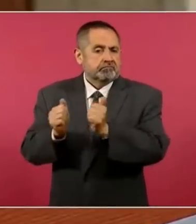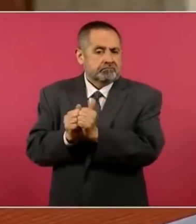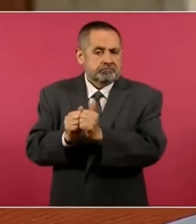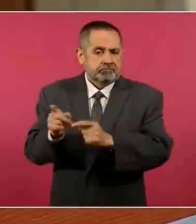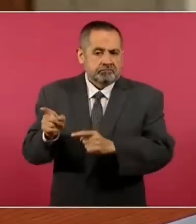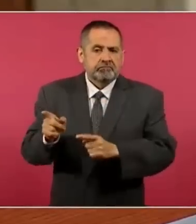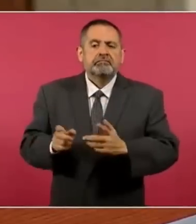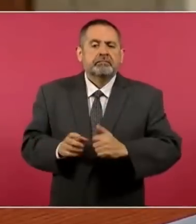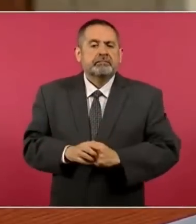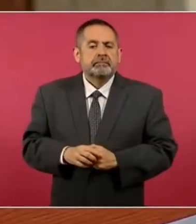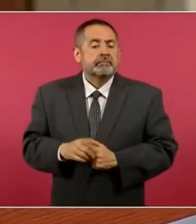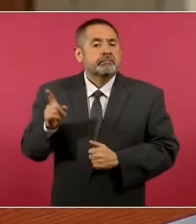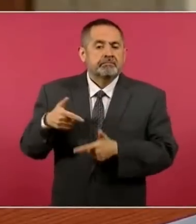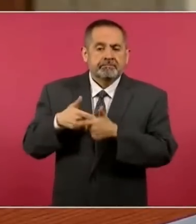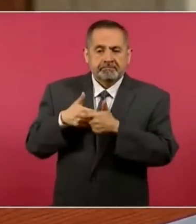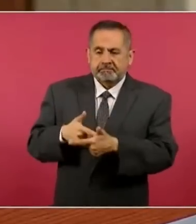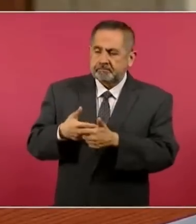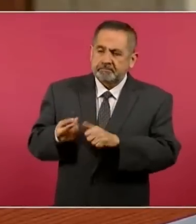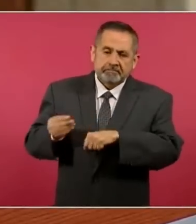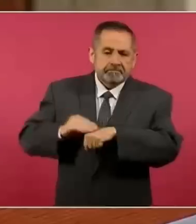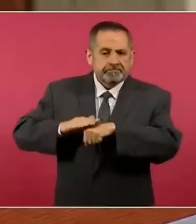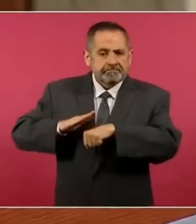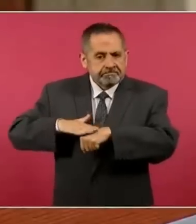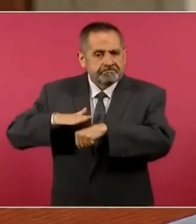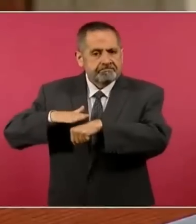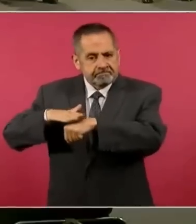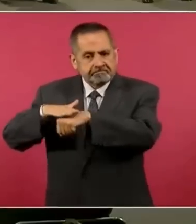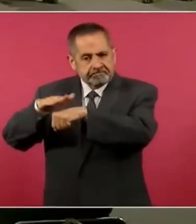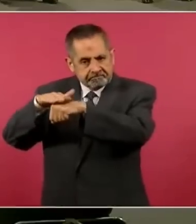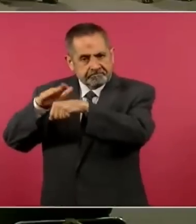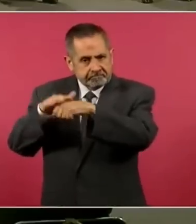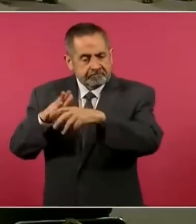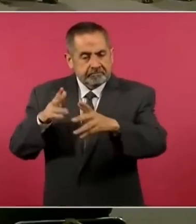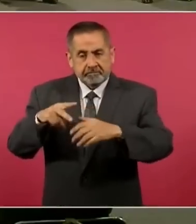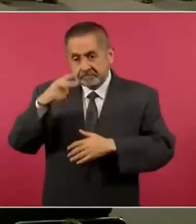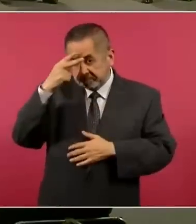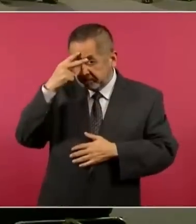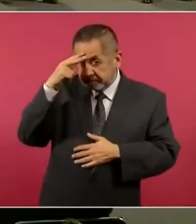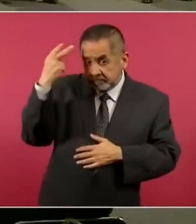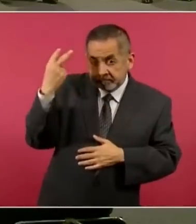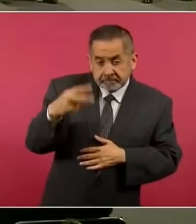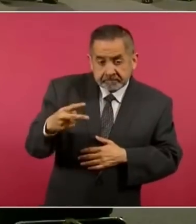Y esto va a seguir creciendo porque México tiene una